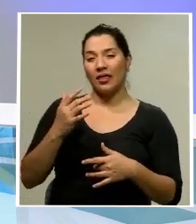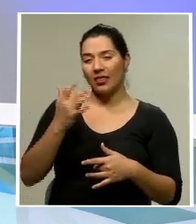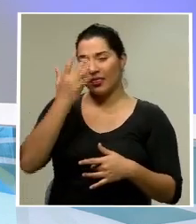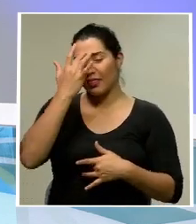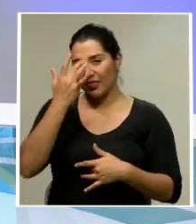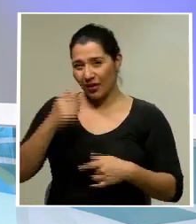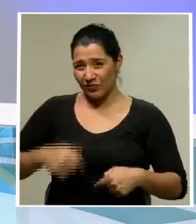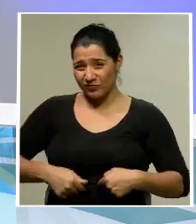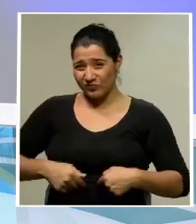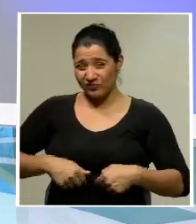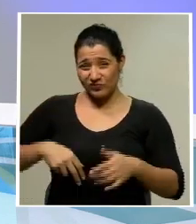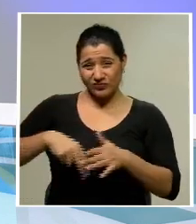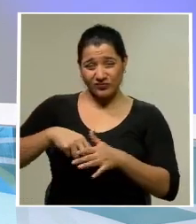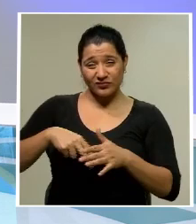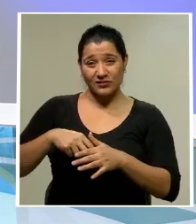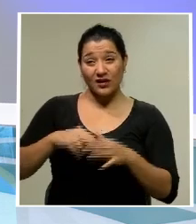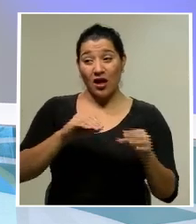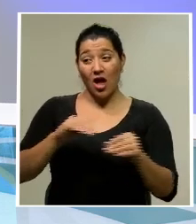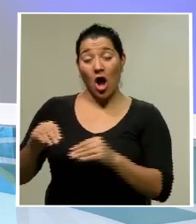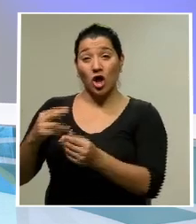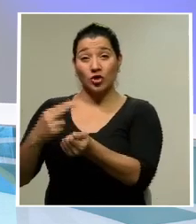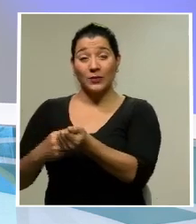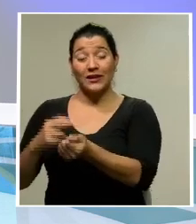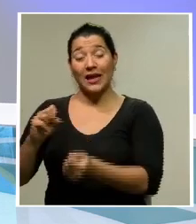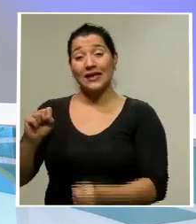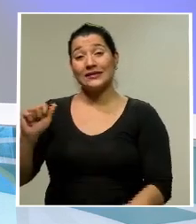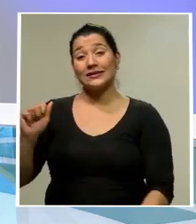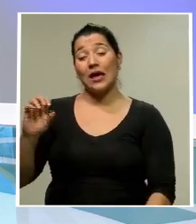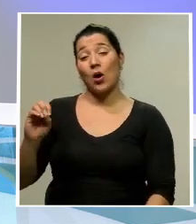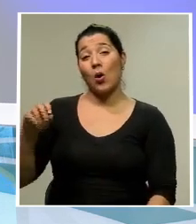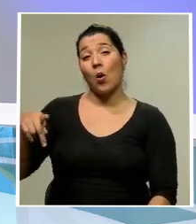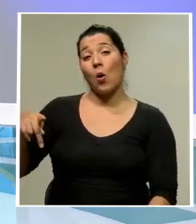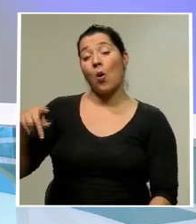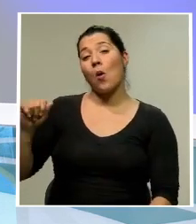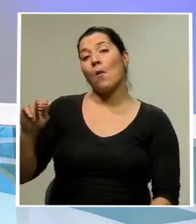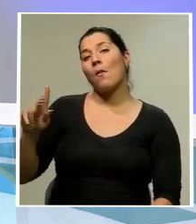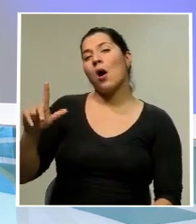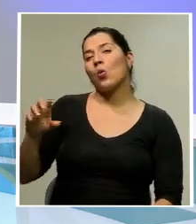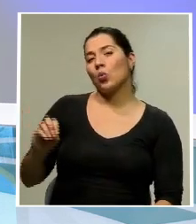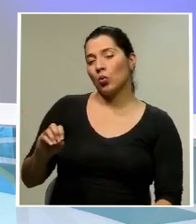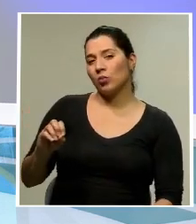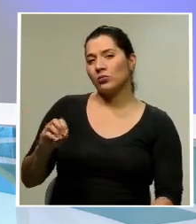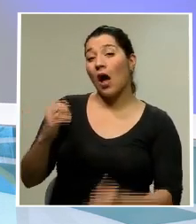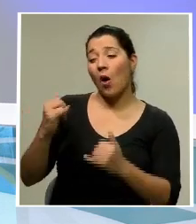para definir si debe someterse o no a una cirugía de emergencia.